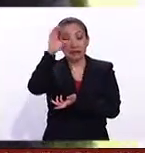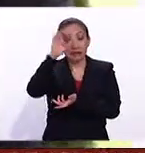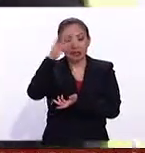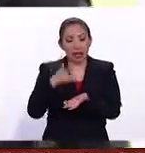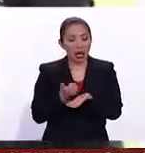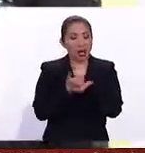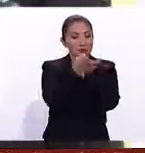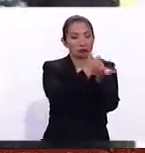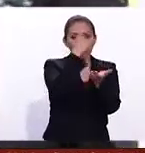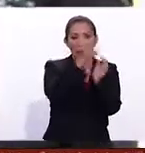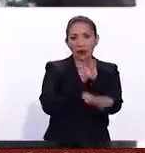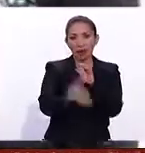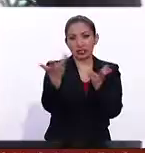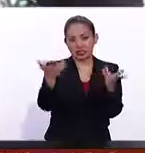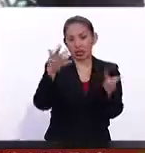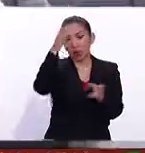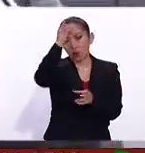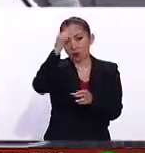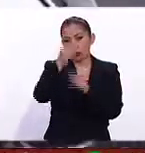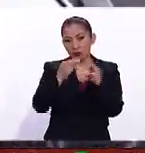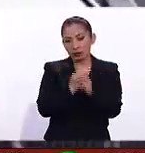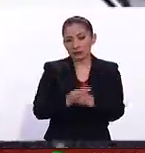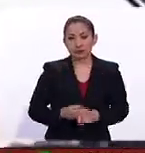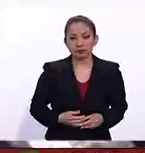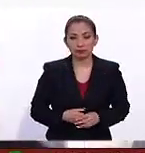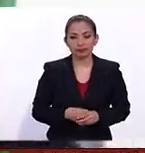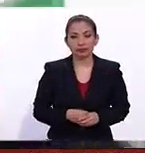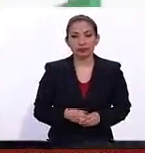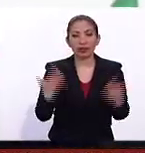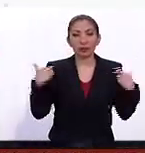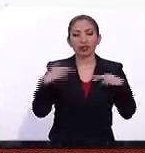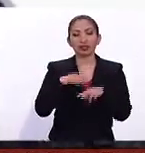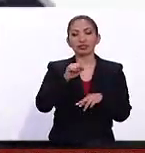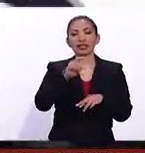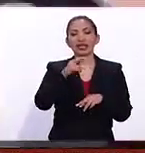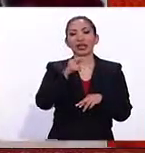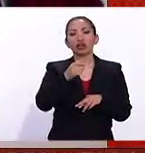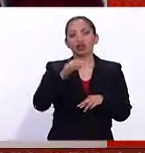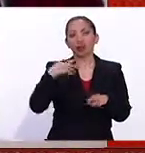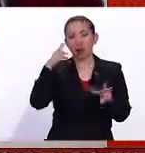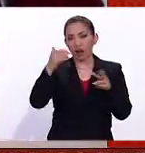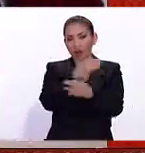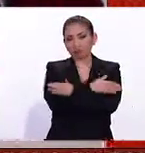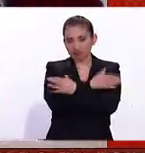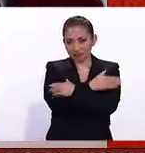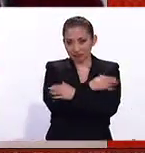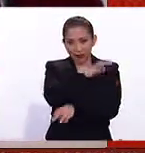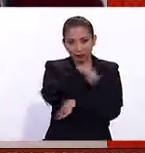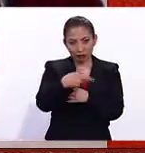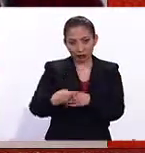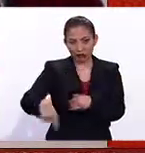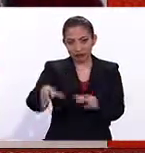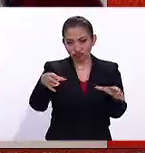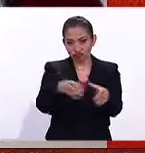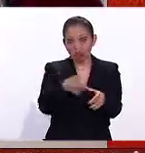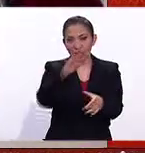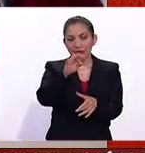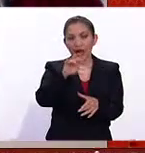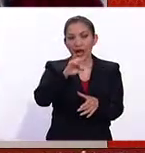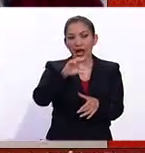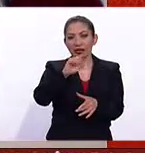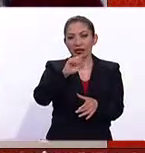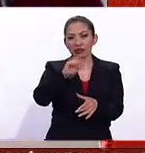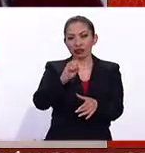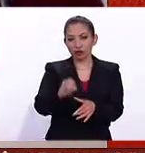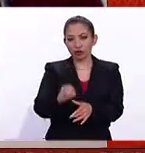científica nos sirva como base para lograr este acuerdo global. Claro. Maestro Sergio Segura, muy buenos días. Sí. Le mando un fuerte abrazo a usted y a toda la comunidad de Flaxo.